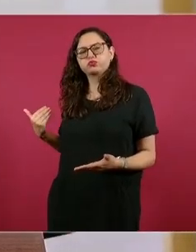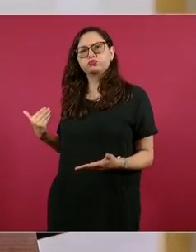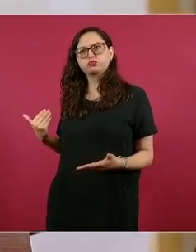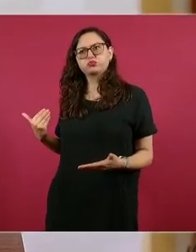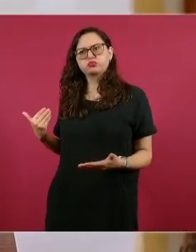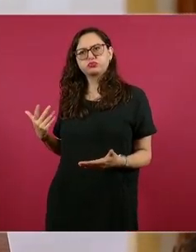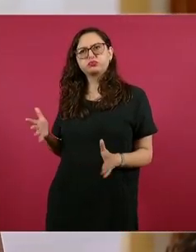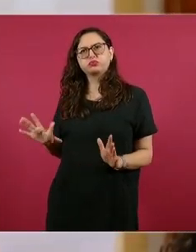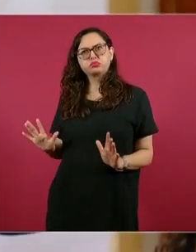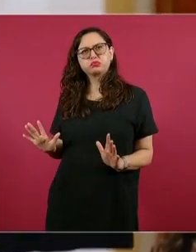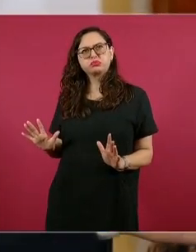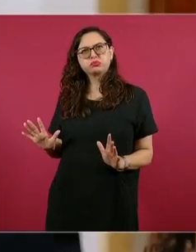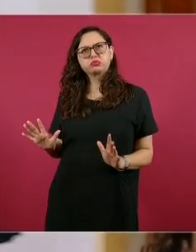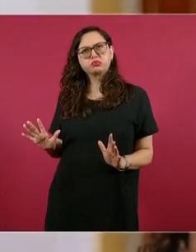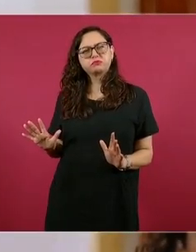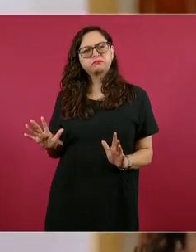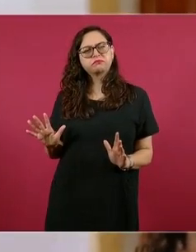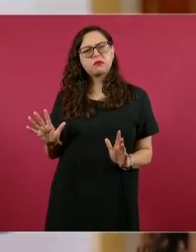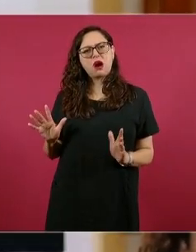hizo a un lado.